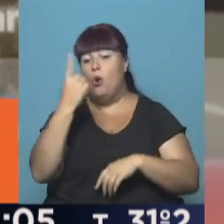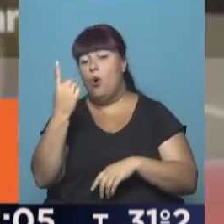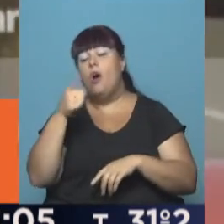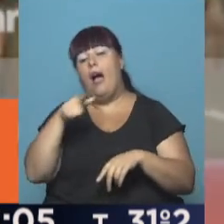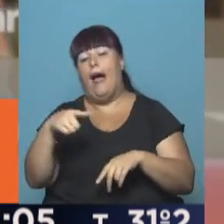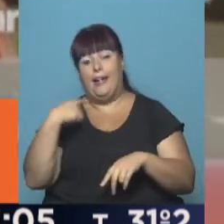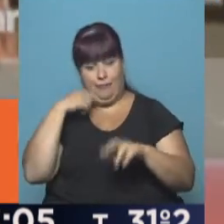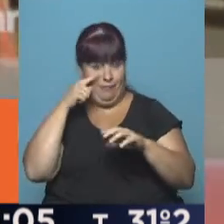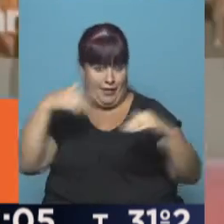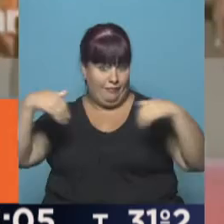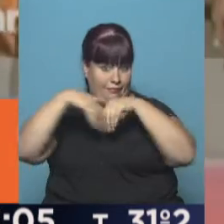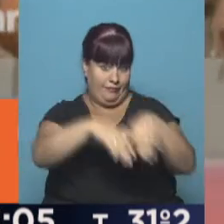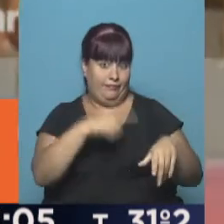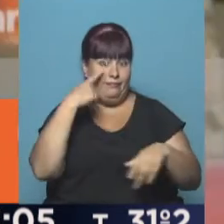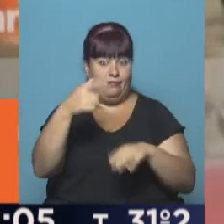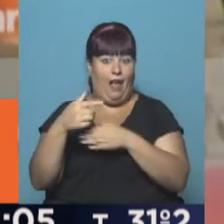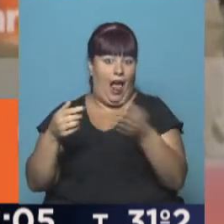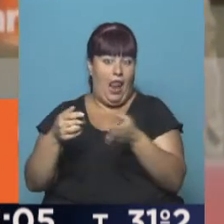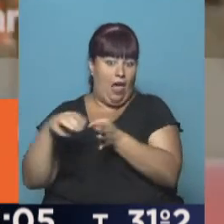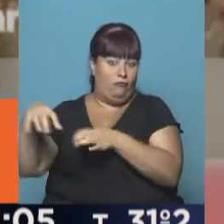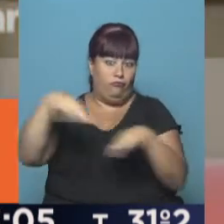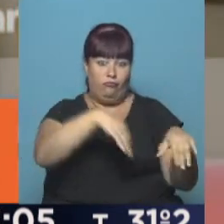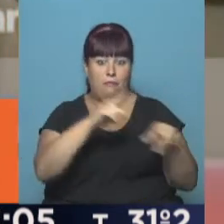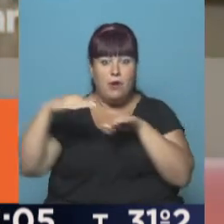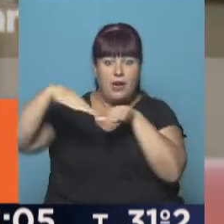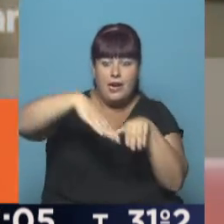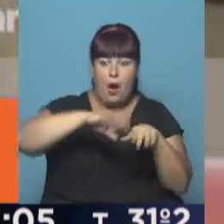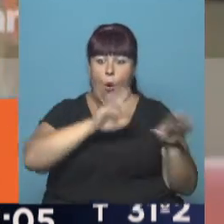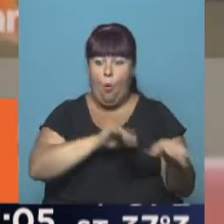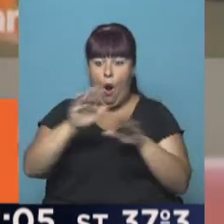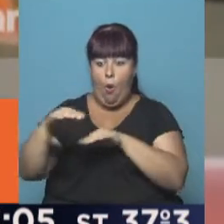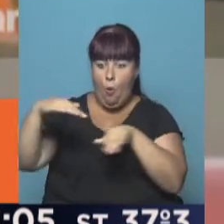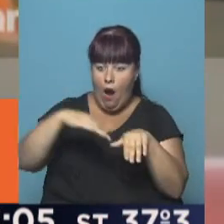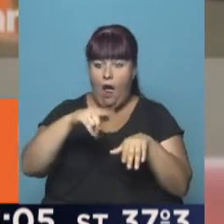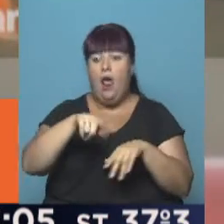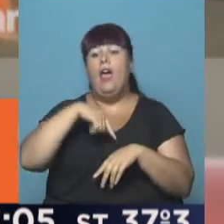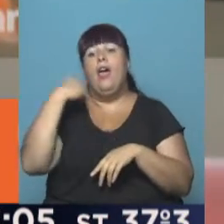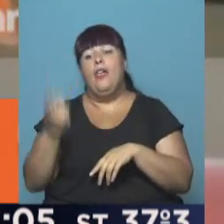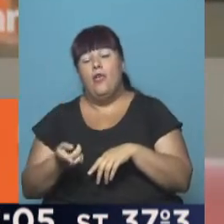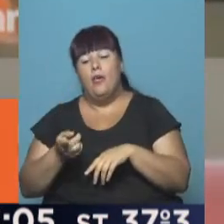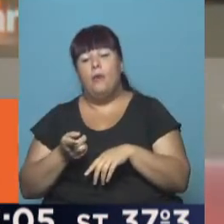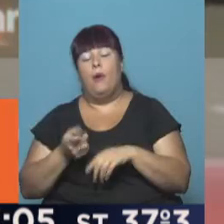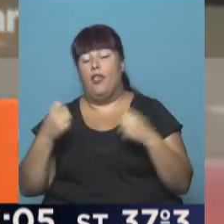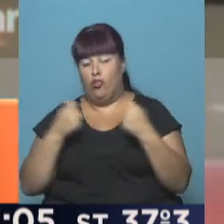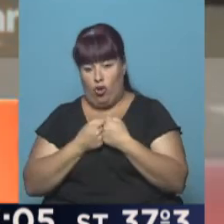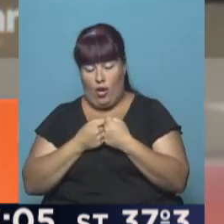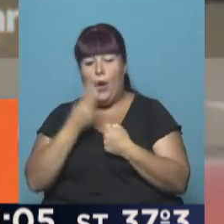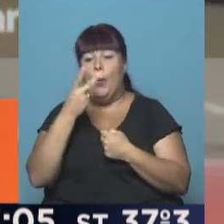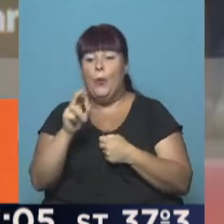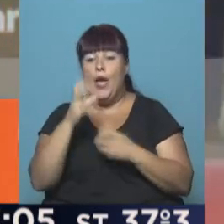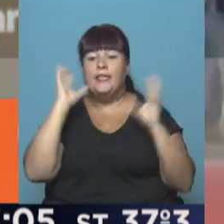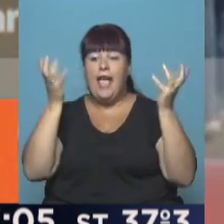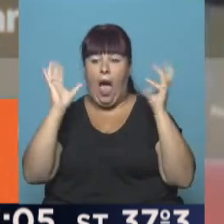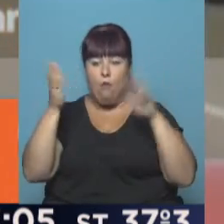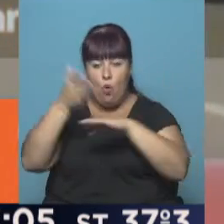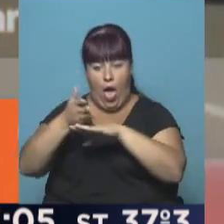miguel quedaron fíjese en la imagen sobre la banquina los dos micros en la misma posición luego del impacto 20 ambulancia trabaja en